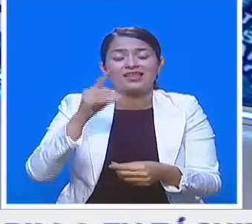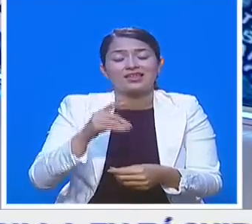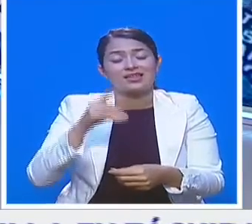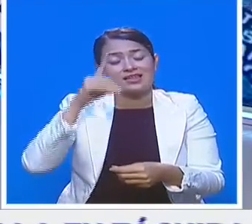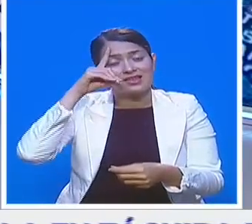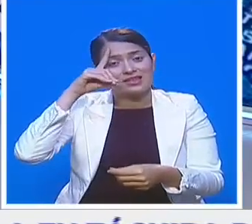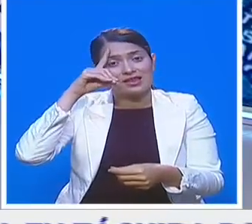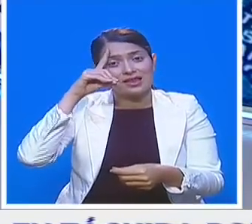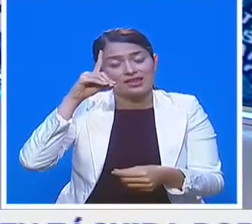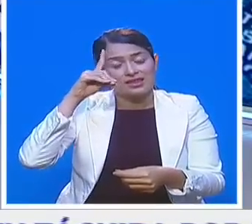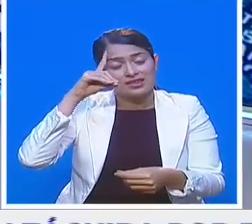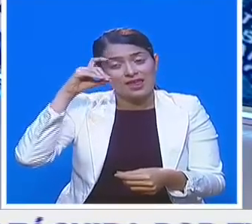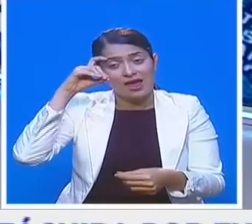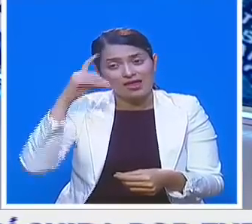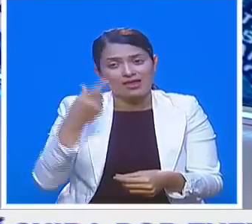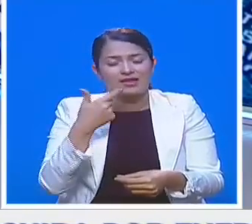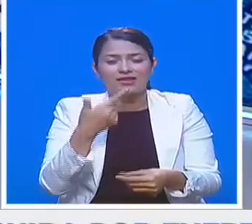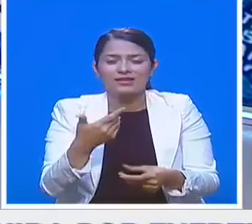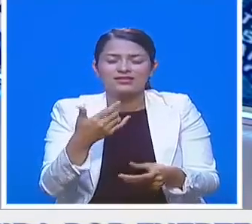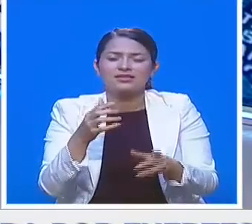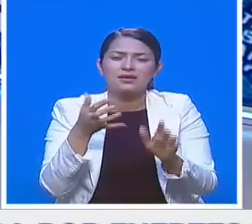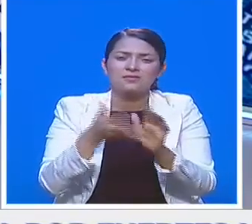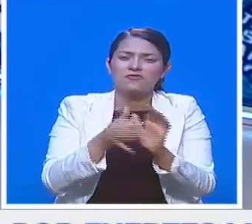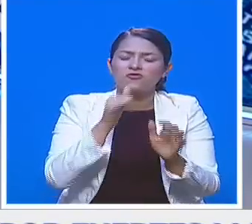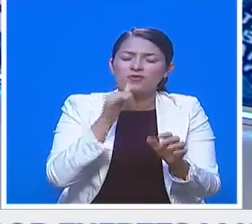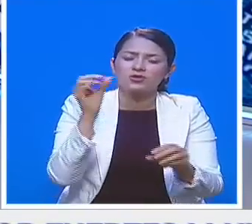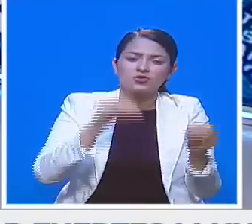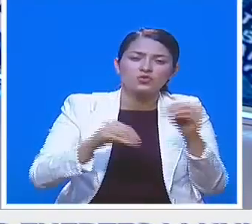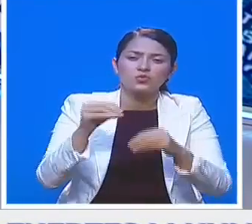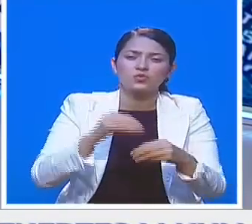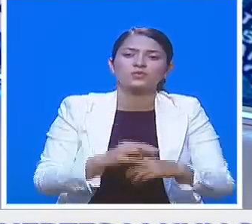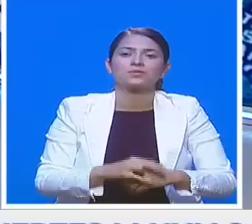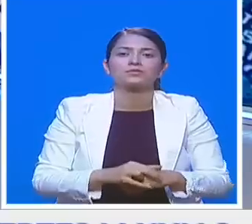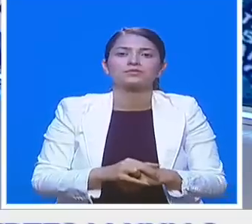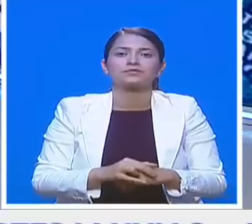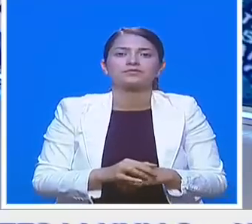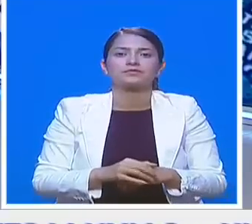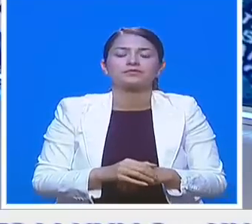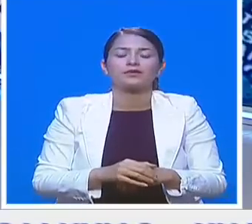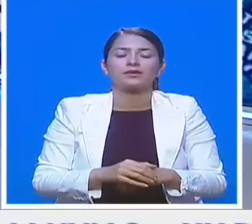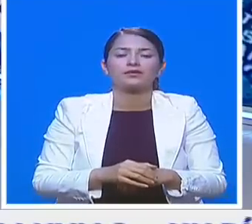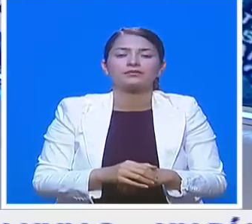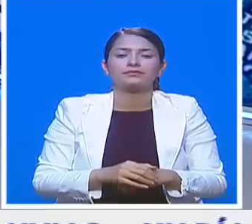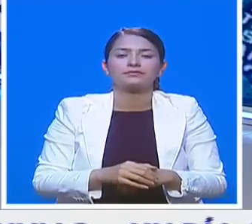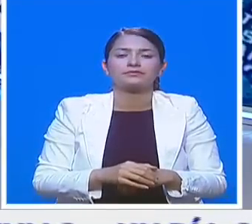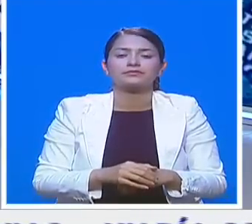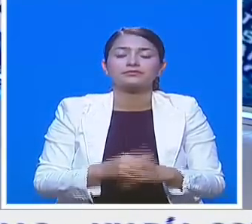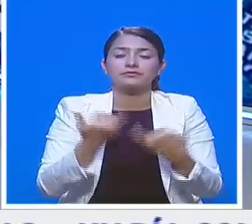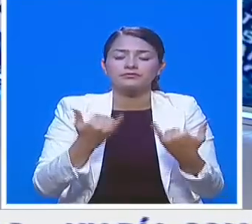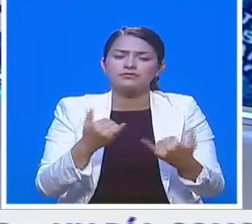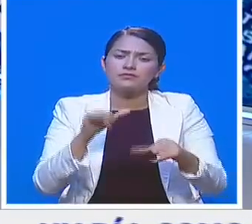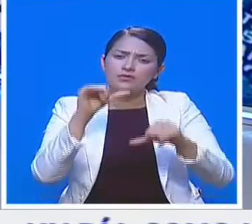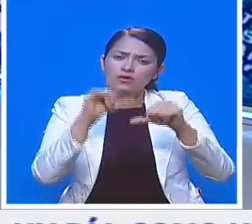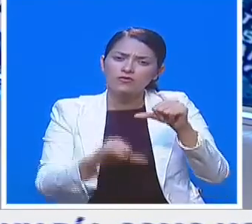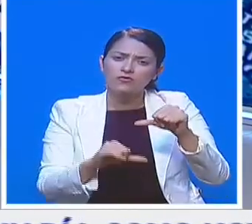nos va a complementar con otra información. Milagros. Así es, Diana nos presenta cómo se ha reseñado esta